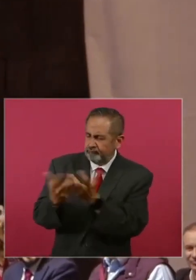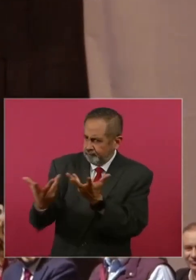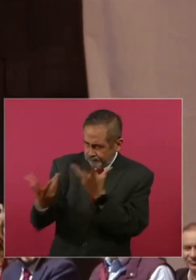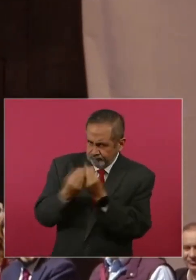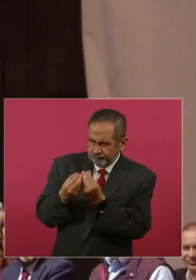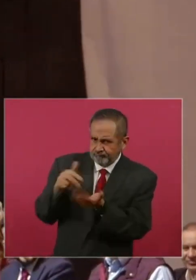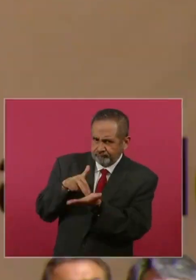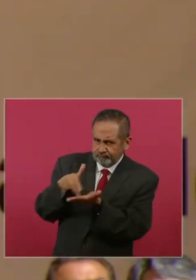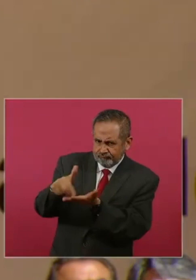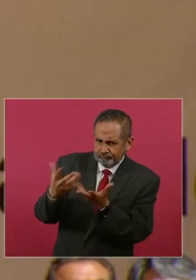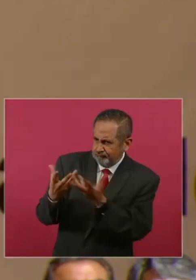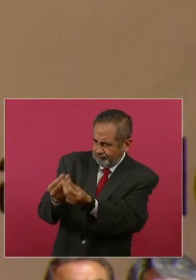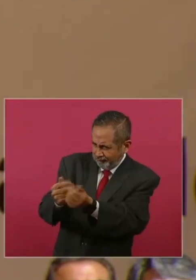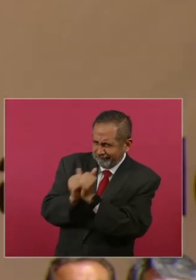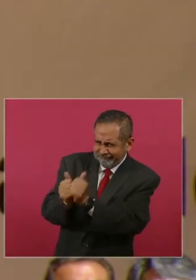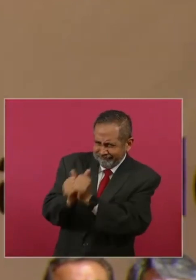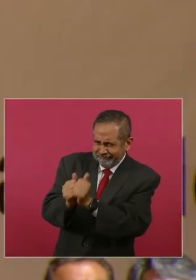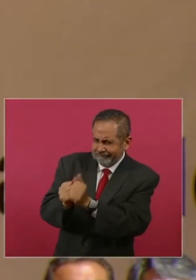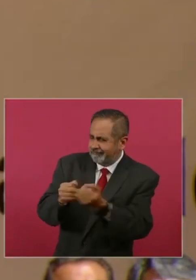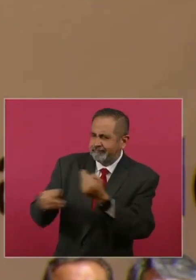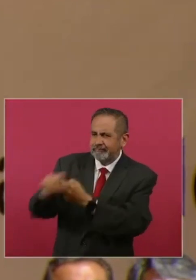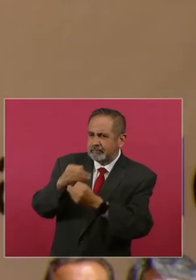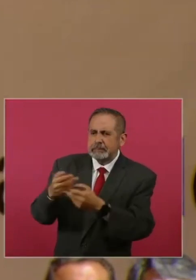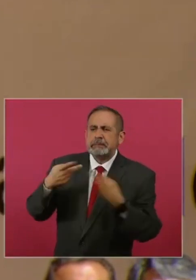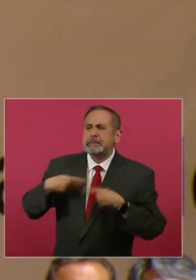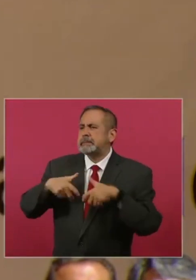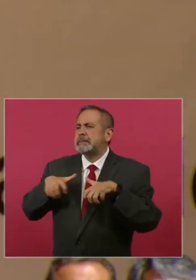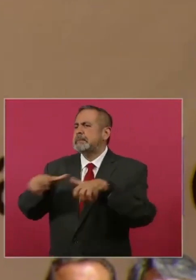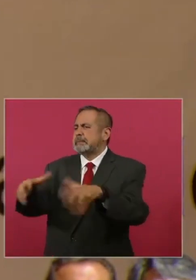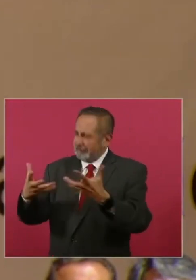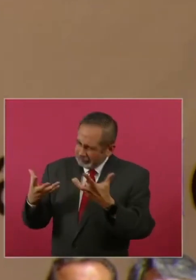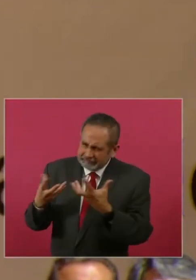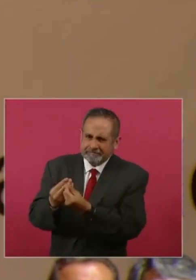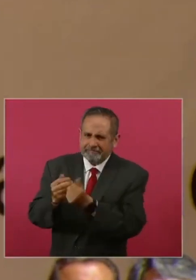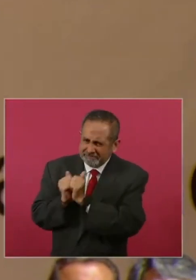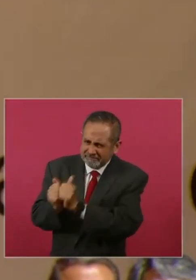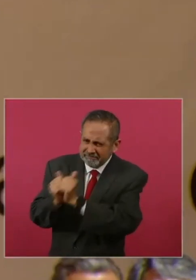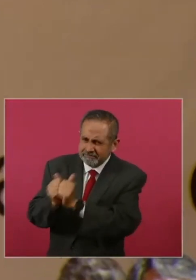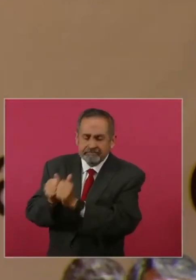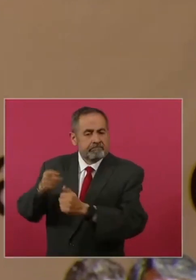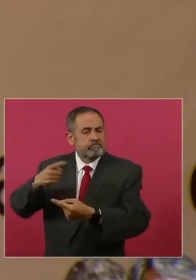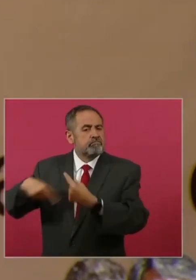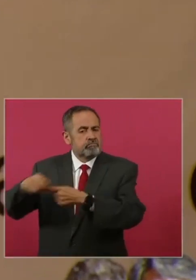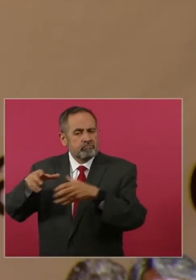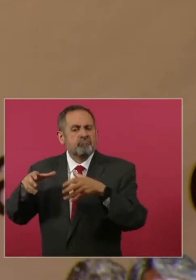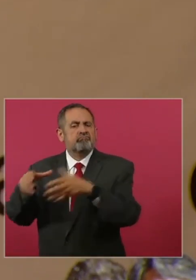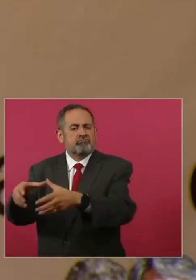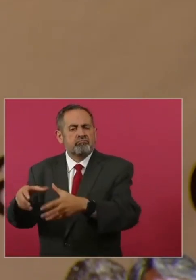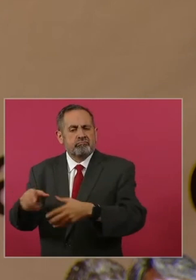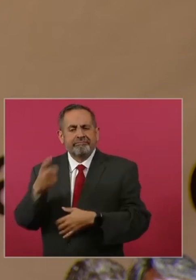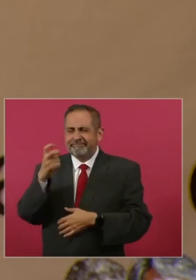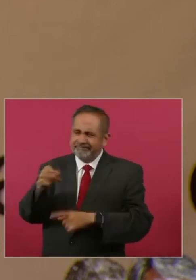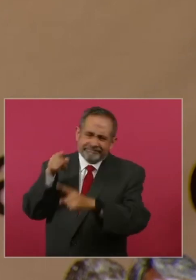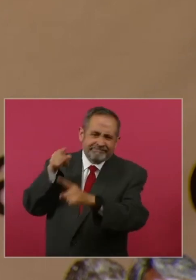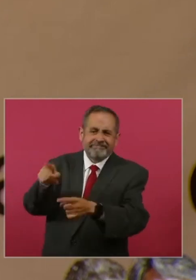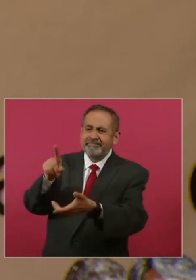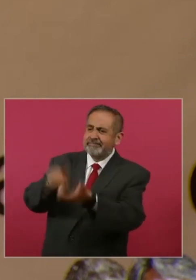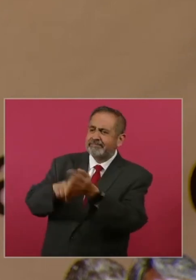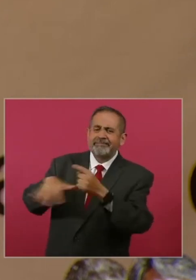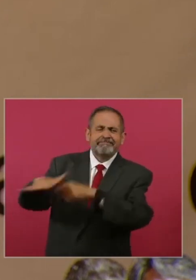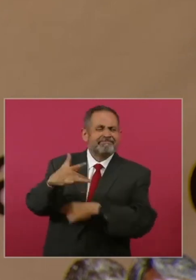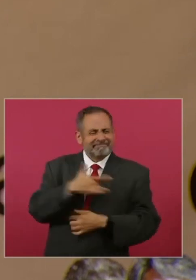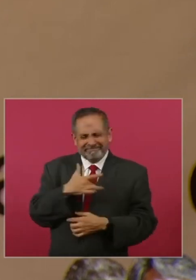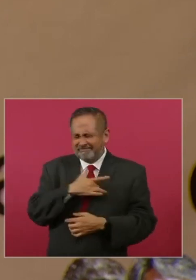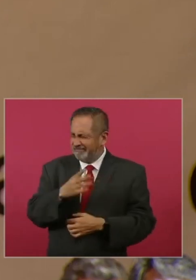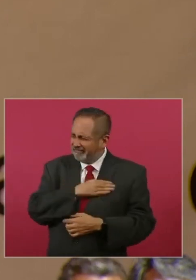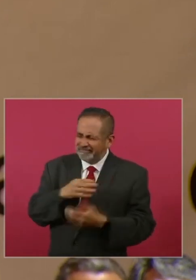siempre acompañados de la gente with the people, porque en ella because with está the people, la bondad there